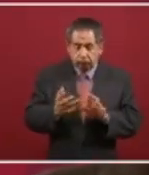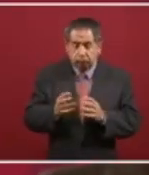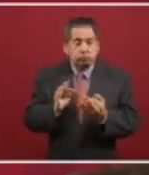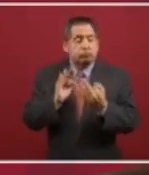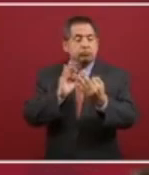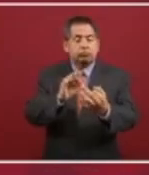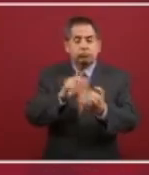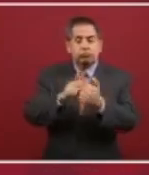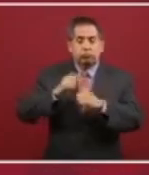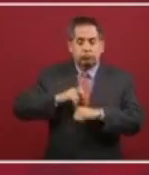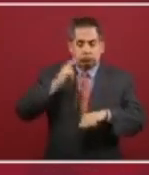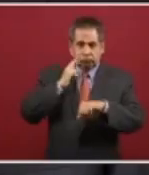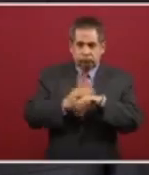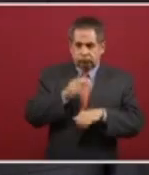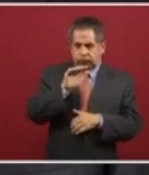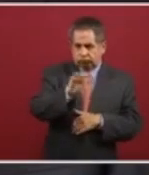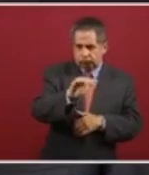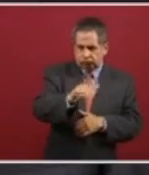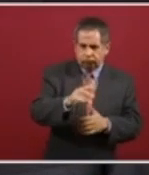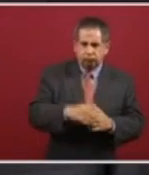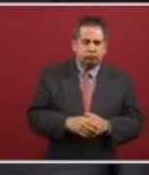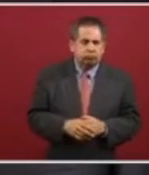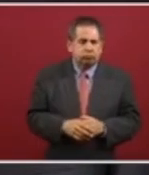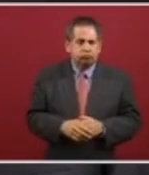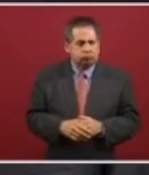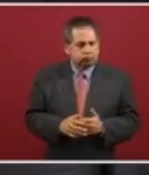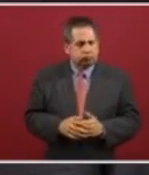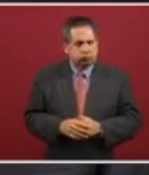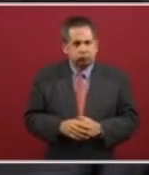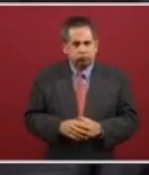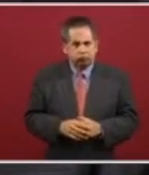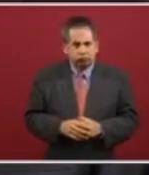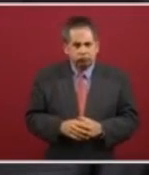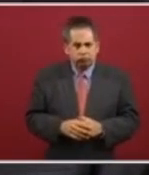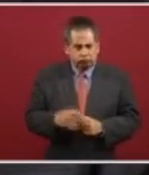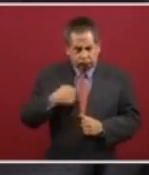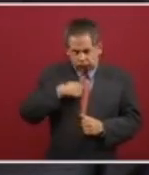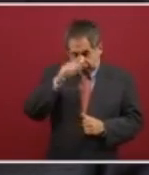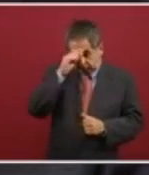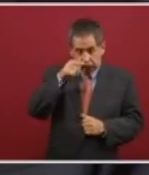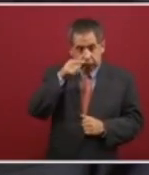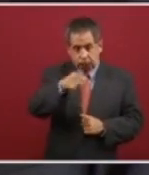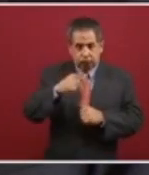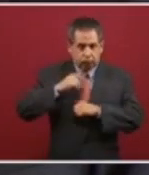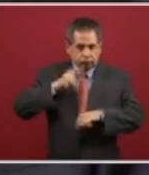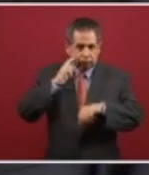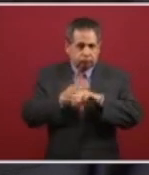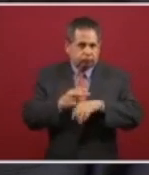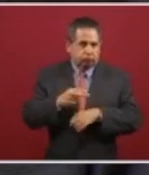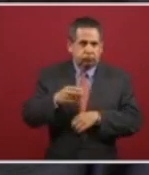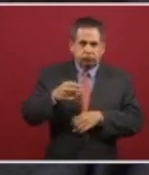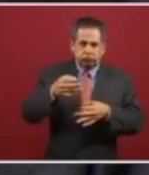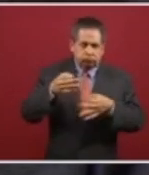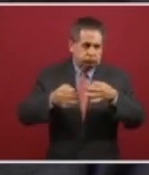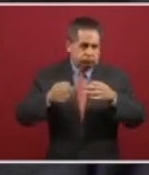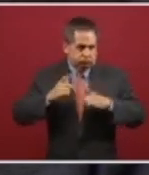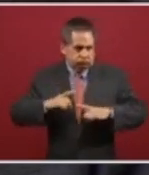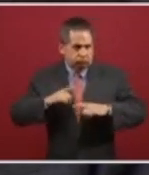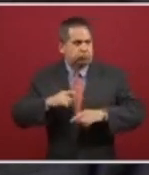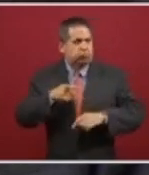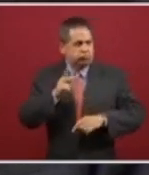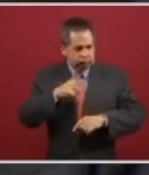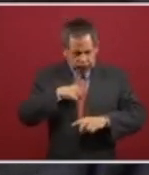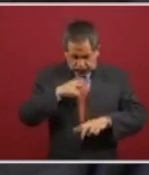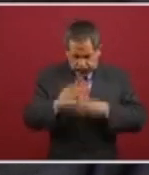instancia correspondiente. Esto considero que es un asunto del Poder Judicial, pero nosotros